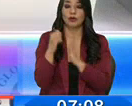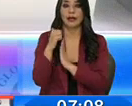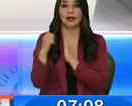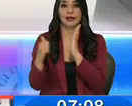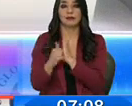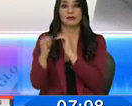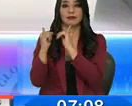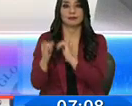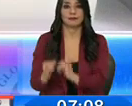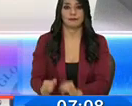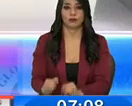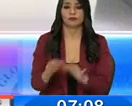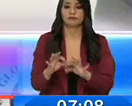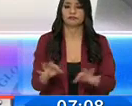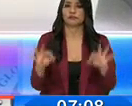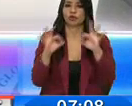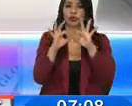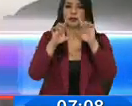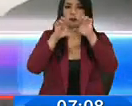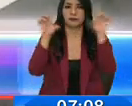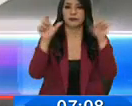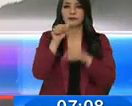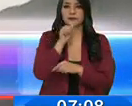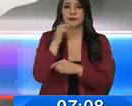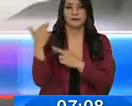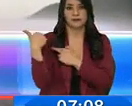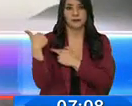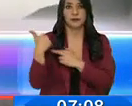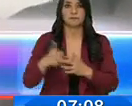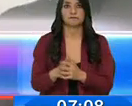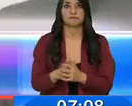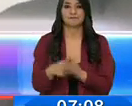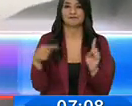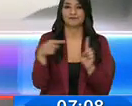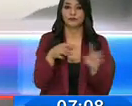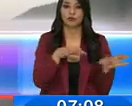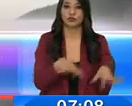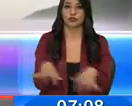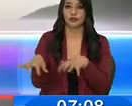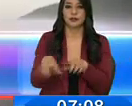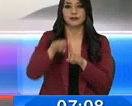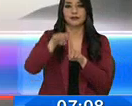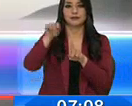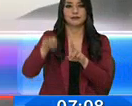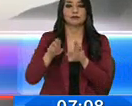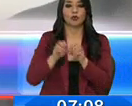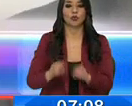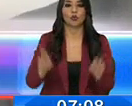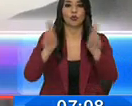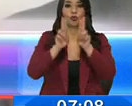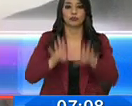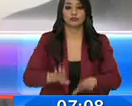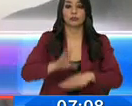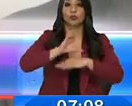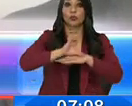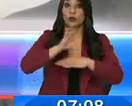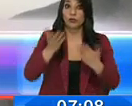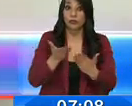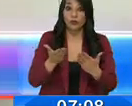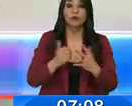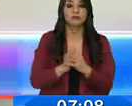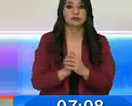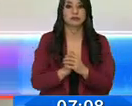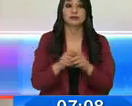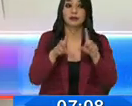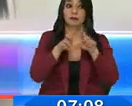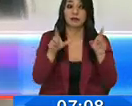rol fundamental el sector privado. Según Arnau Peral, coordinador del Sistema de Naciones Unidas en el Ecuador, con la participación de la